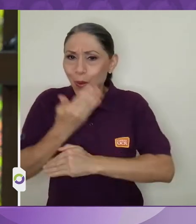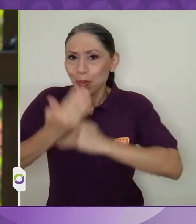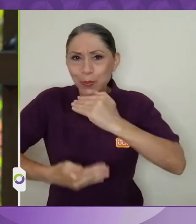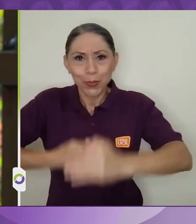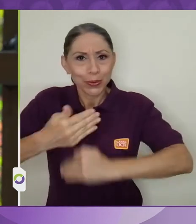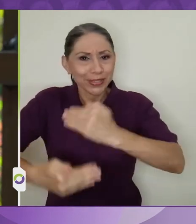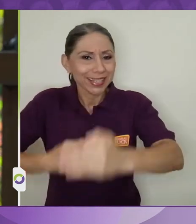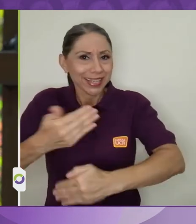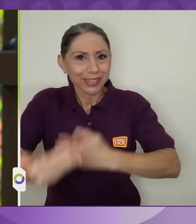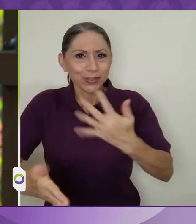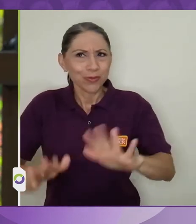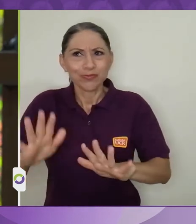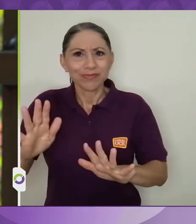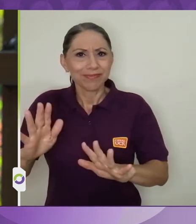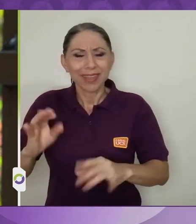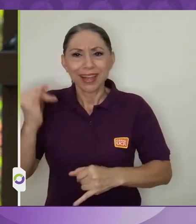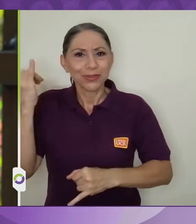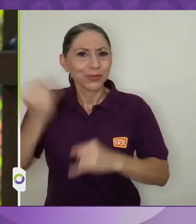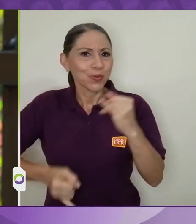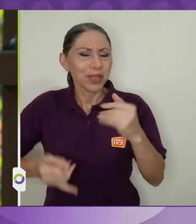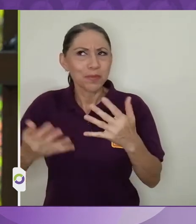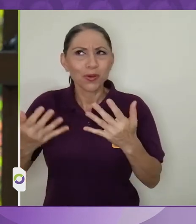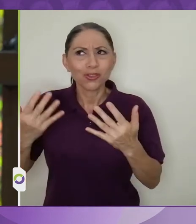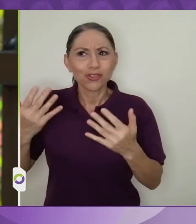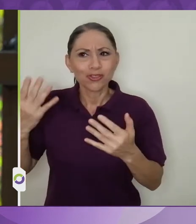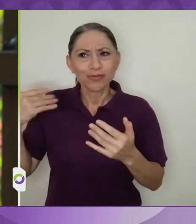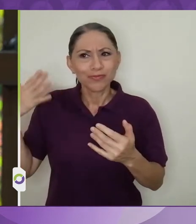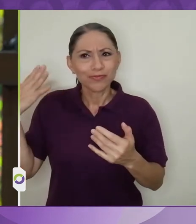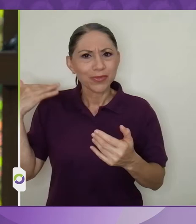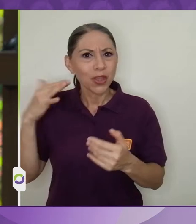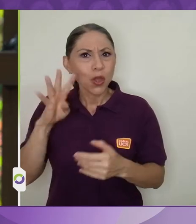completamente todo el proceso que hemos llevado en los últimos